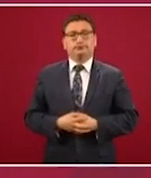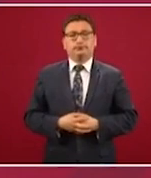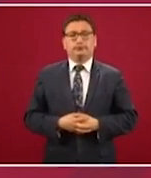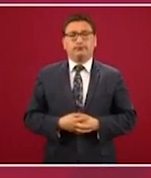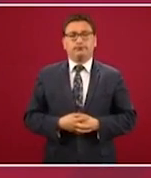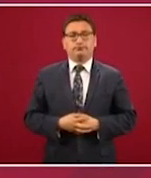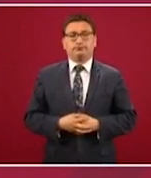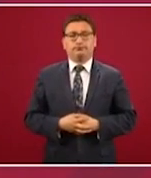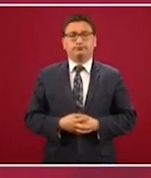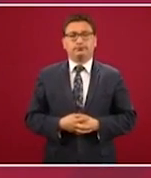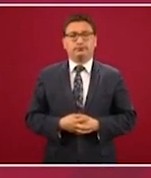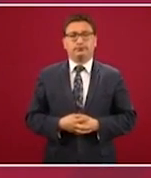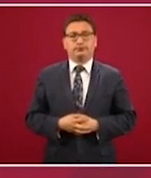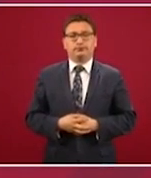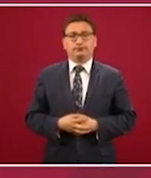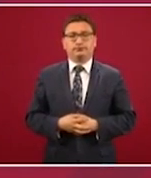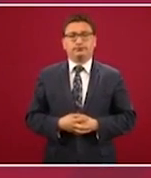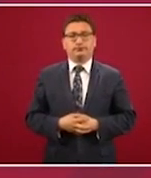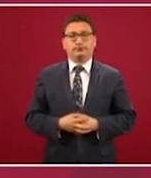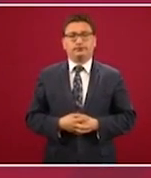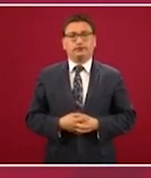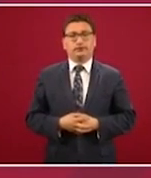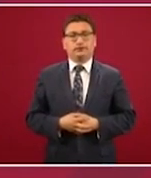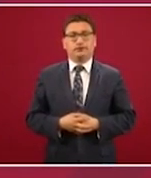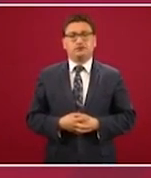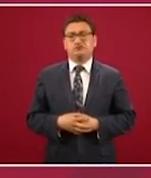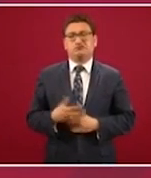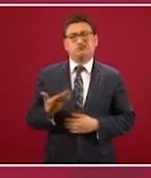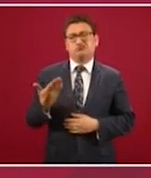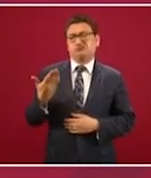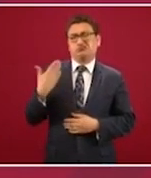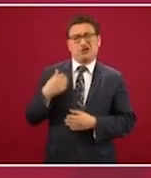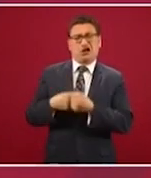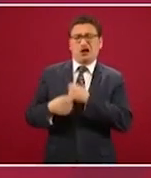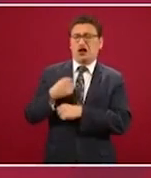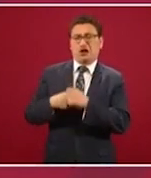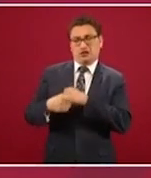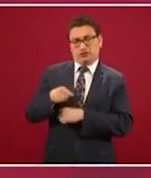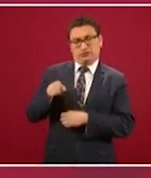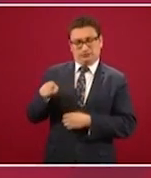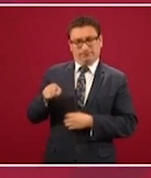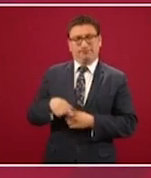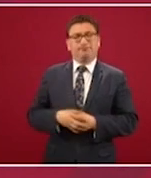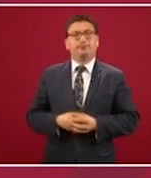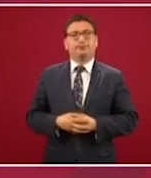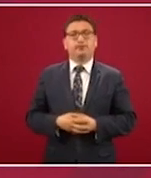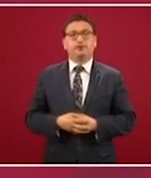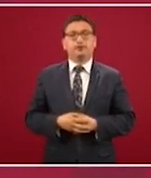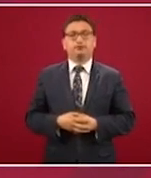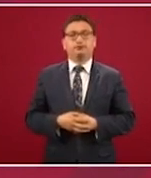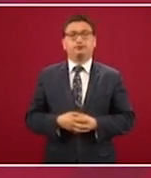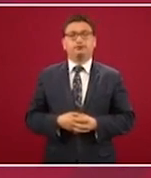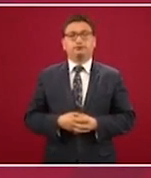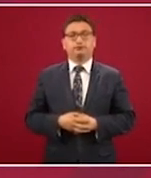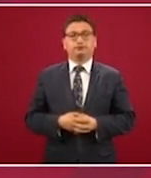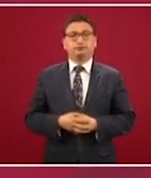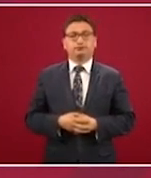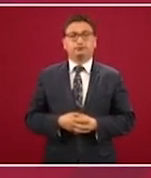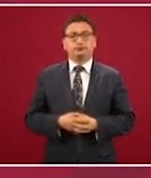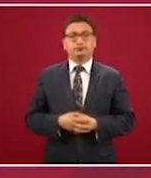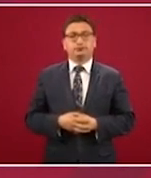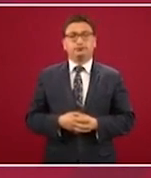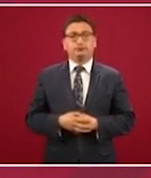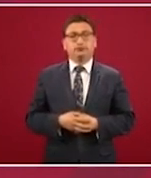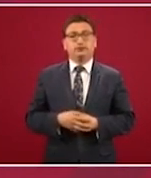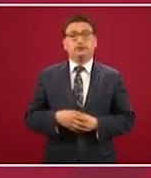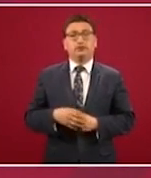en los últimos años. En este caso fue en el